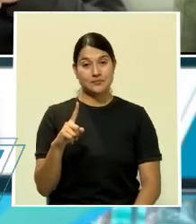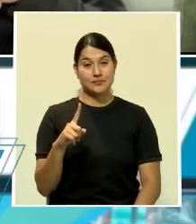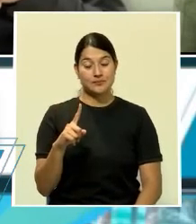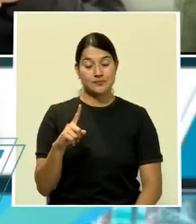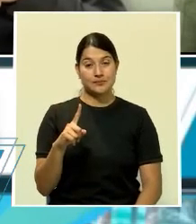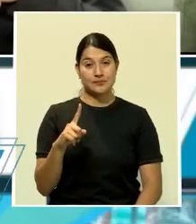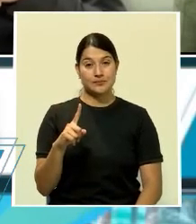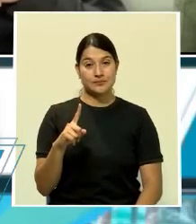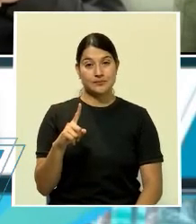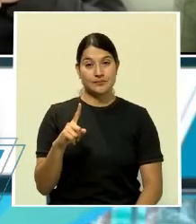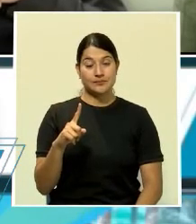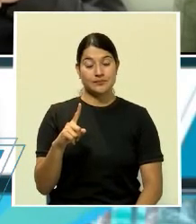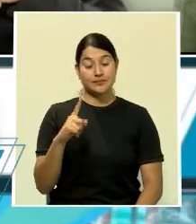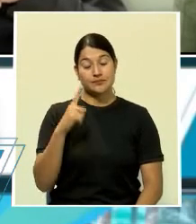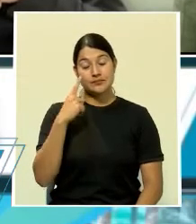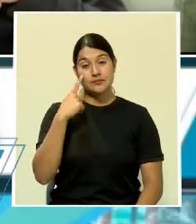un